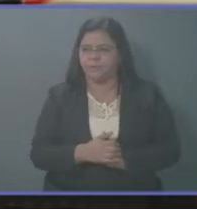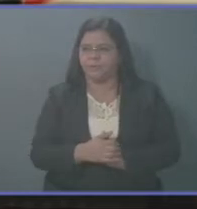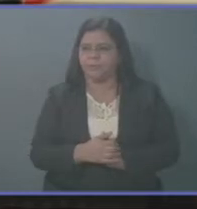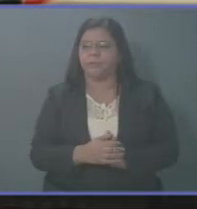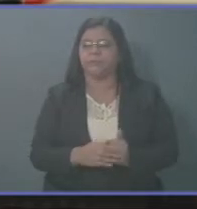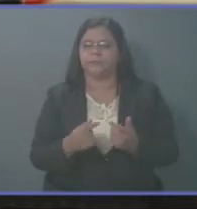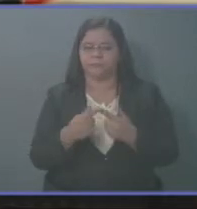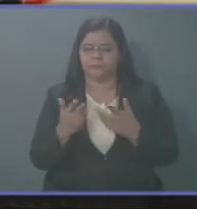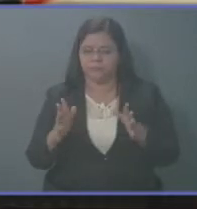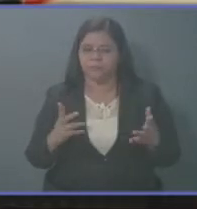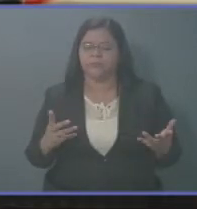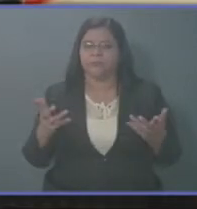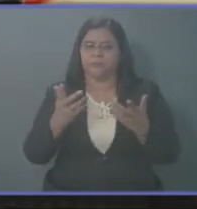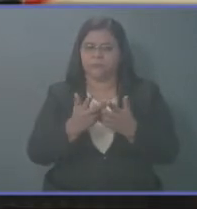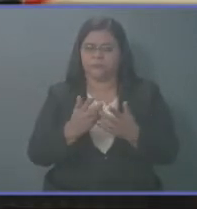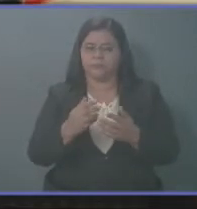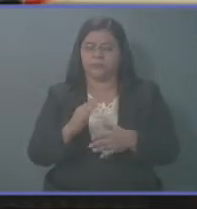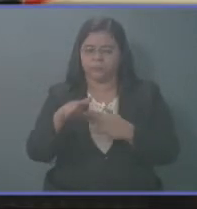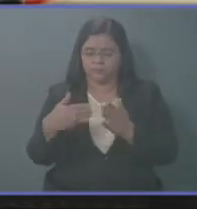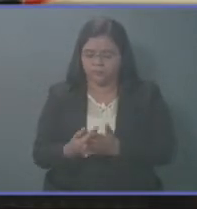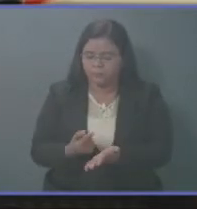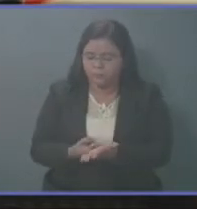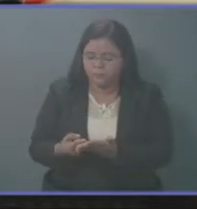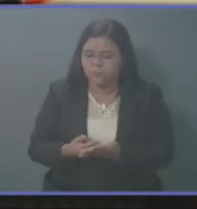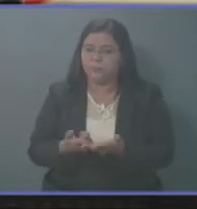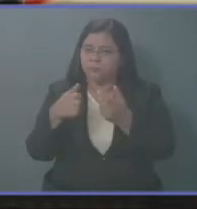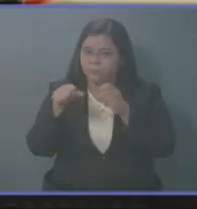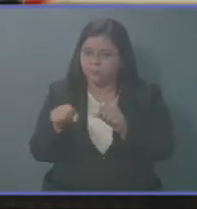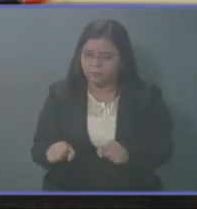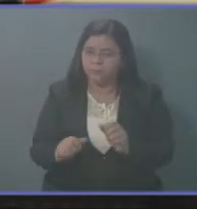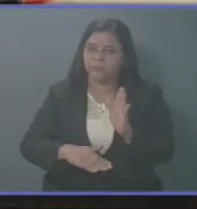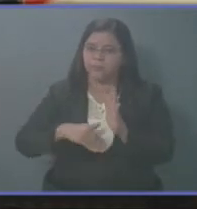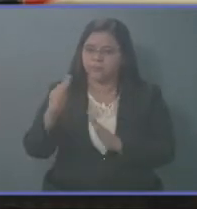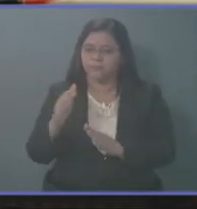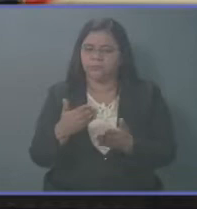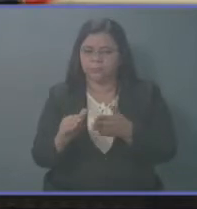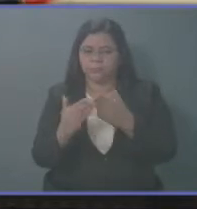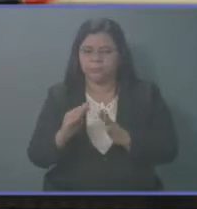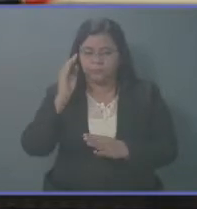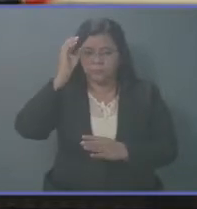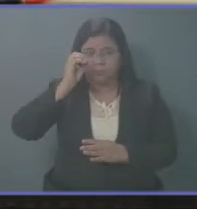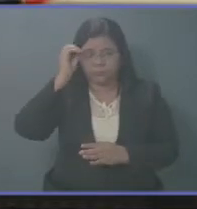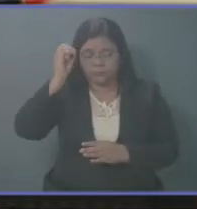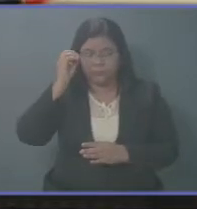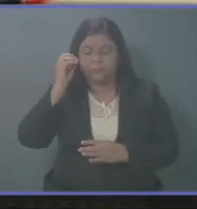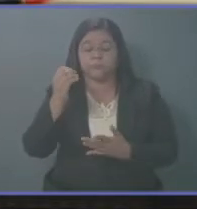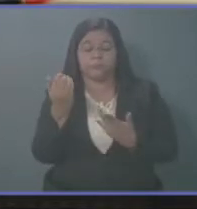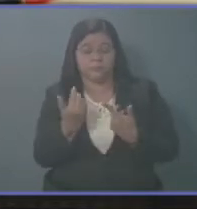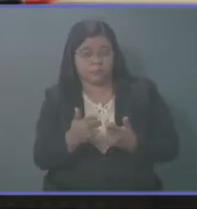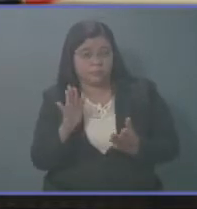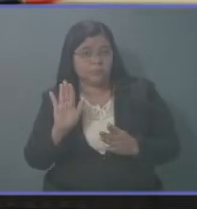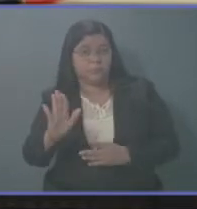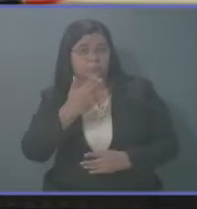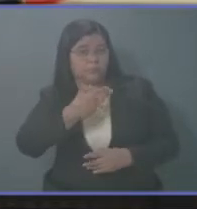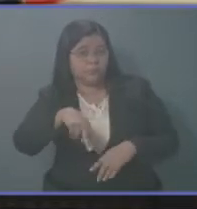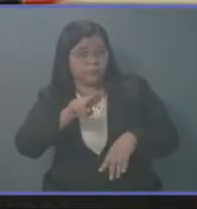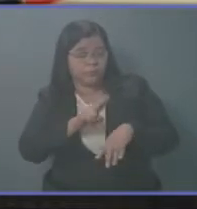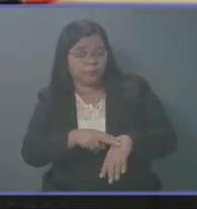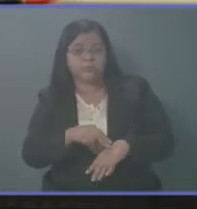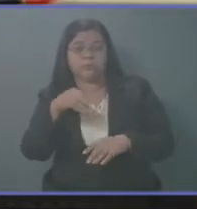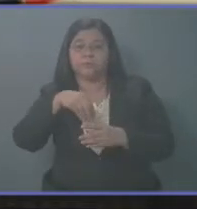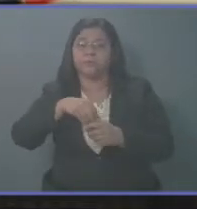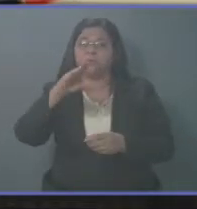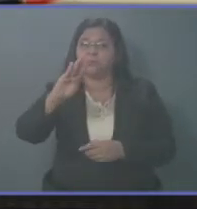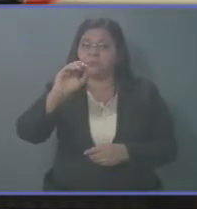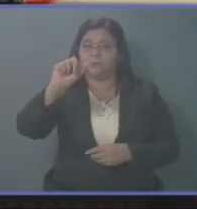Sobre el presente decreto, dentro de las instituciones relevantes que podían contribuir con sus aportes y opiniones ilustrativas, dada su naturaleza y competencia, está el Banco